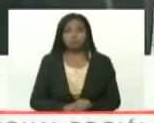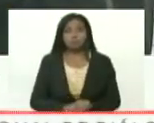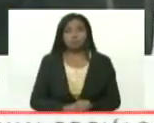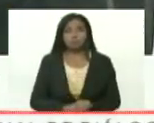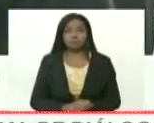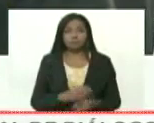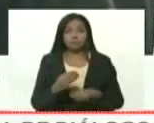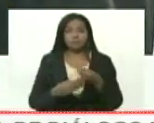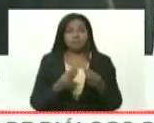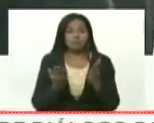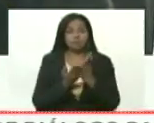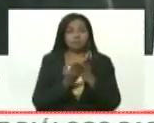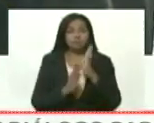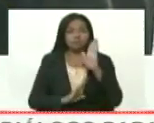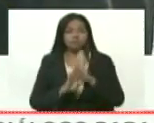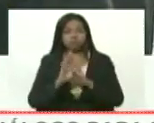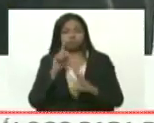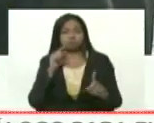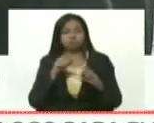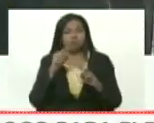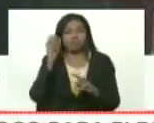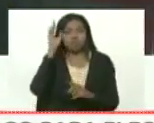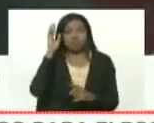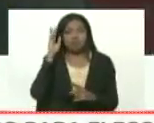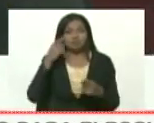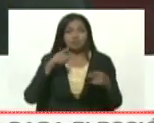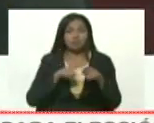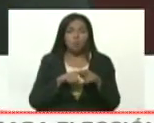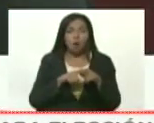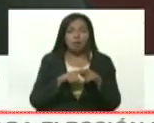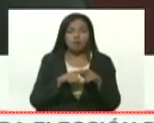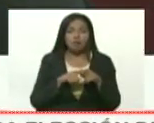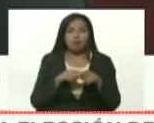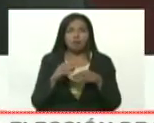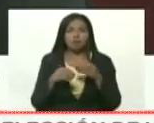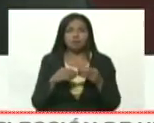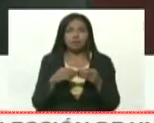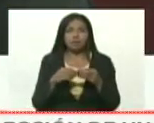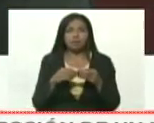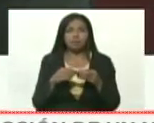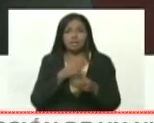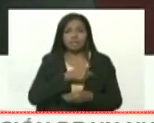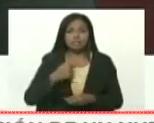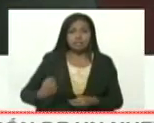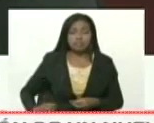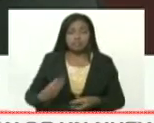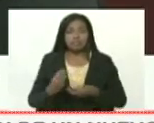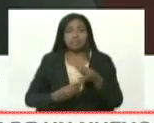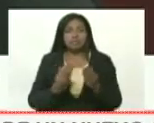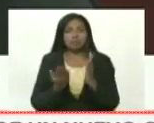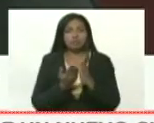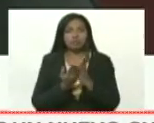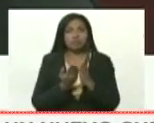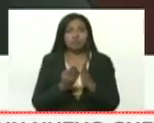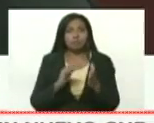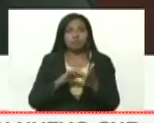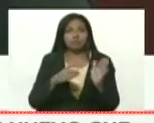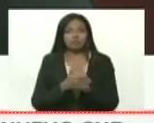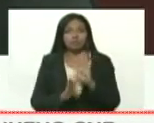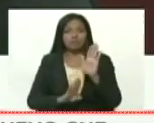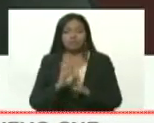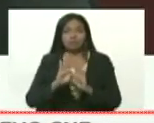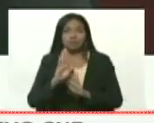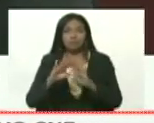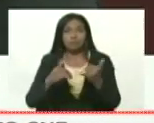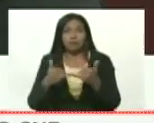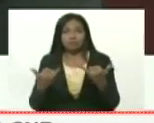hacer estudios más avanzados de inteligencia artificial en la República Popular China, debido a que es la que está desarrollando